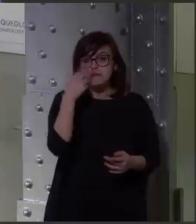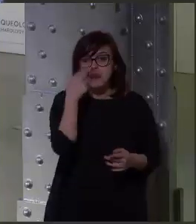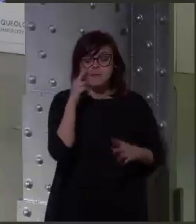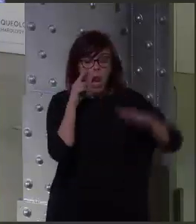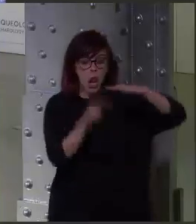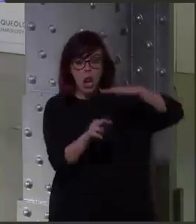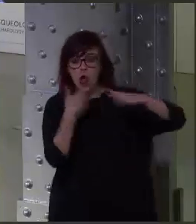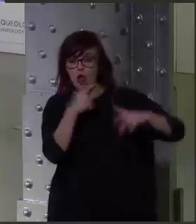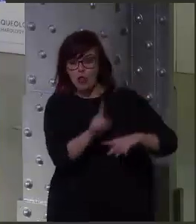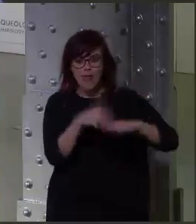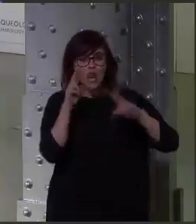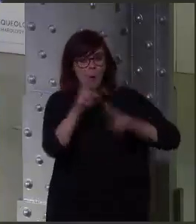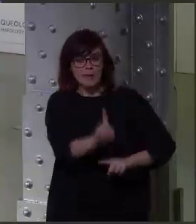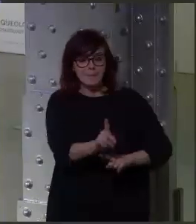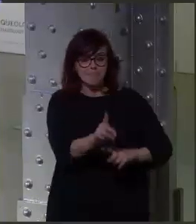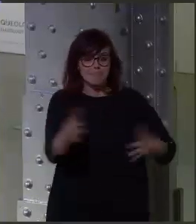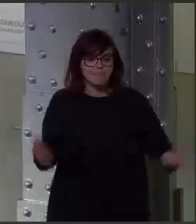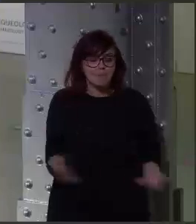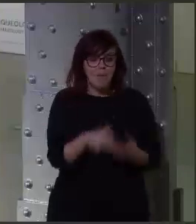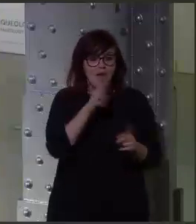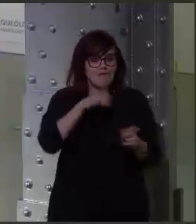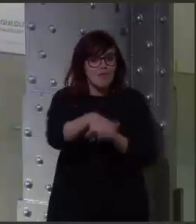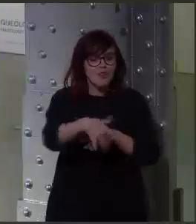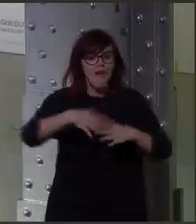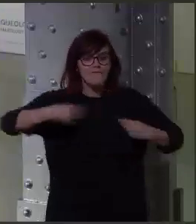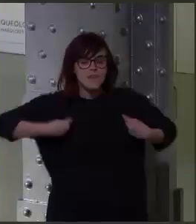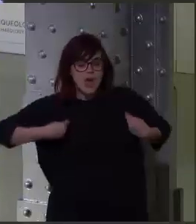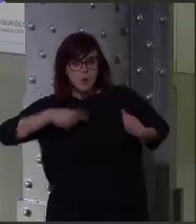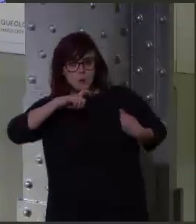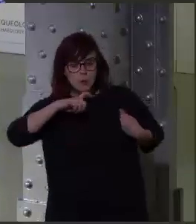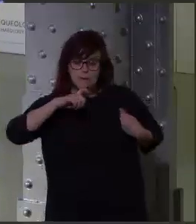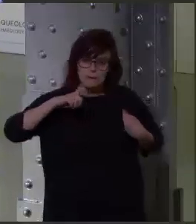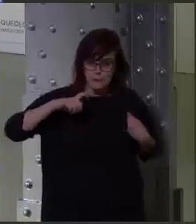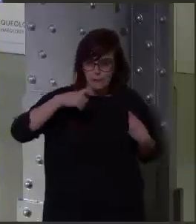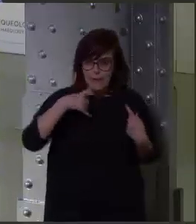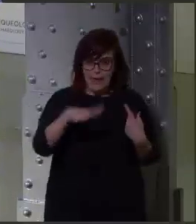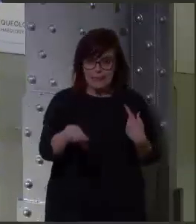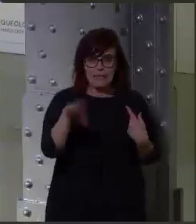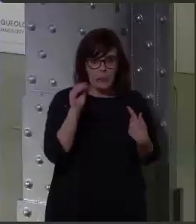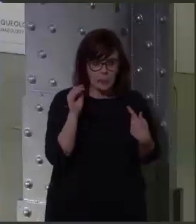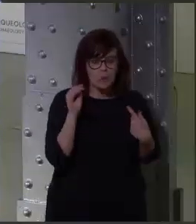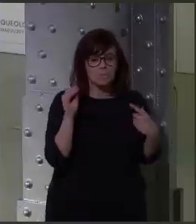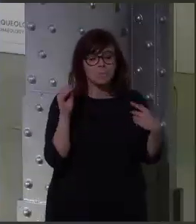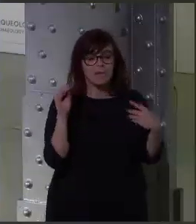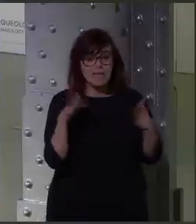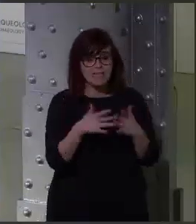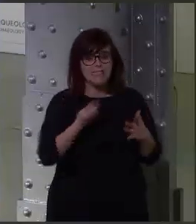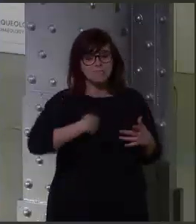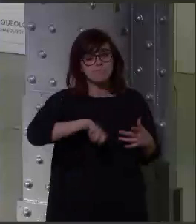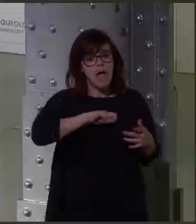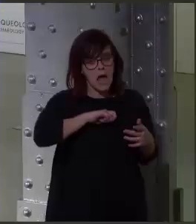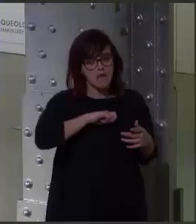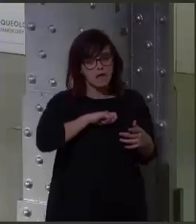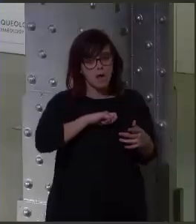no vemos y que no tenemos la sensación de que afecta a nuestra vida, pues lo comprendo. España